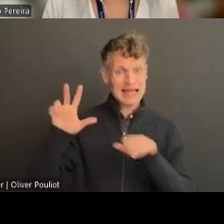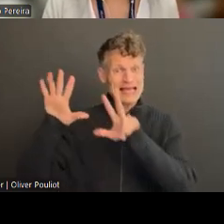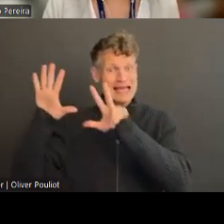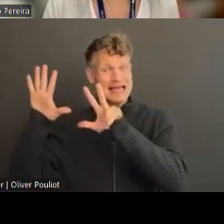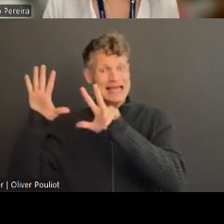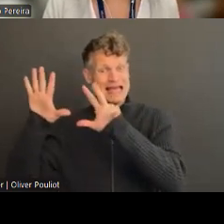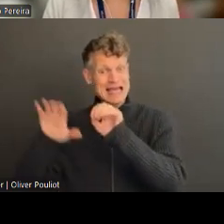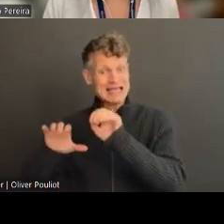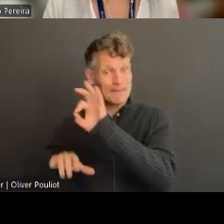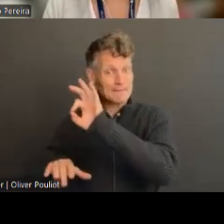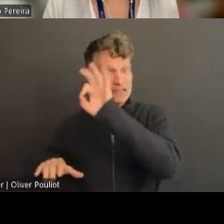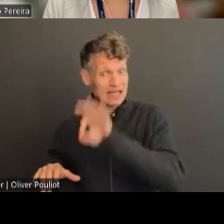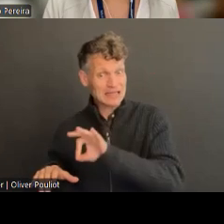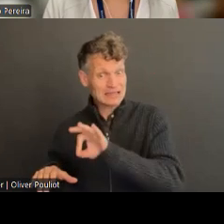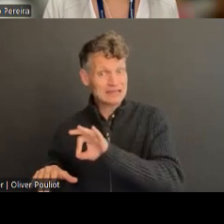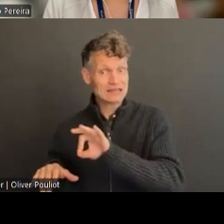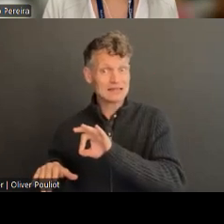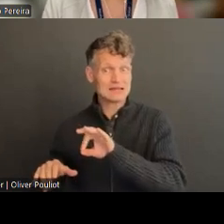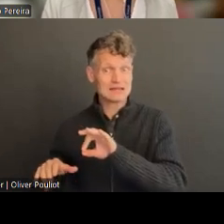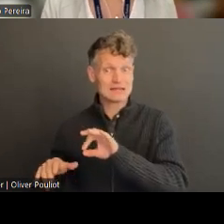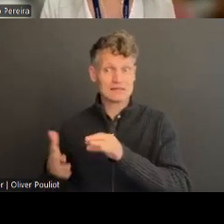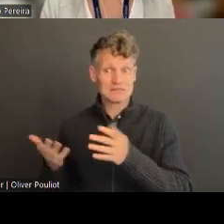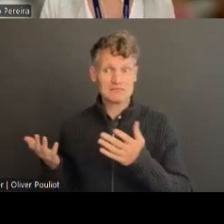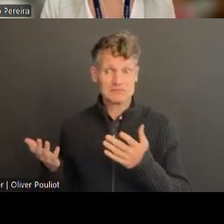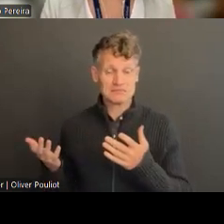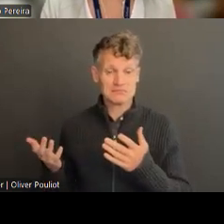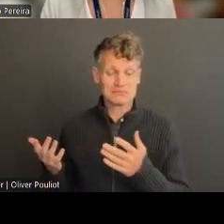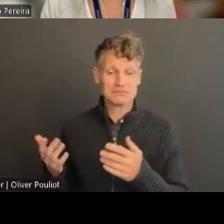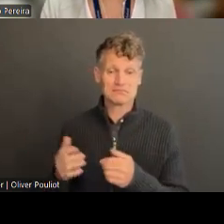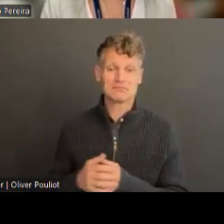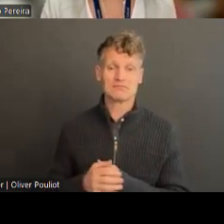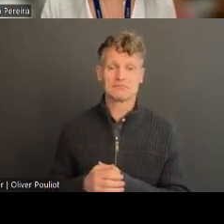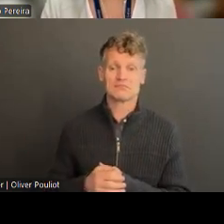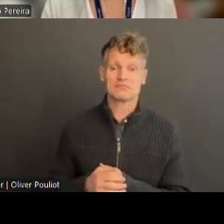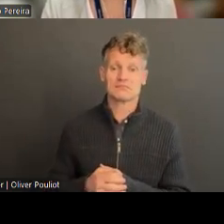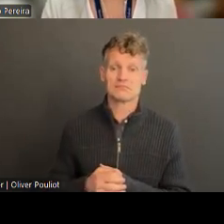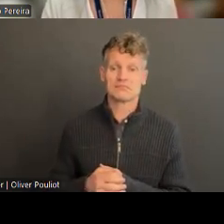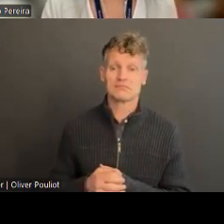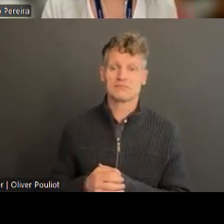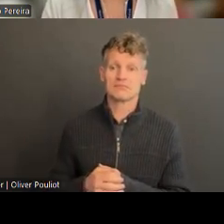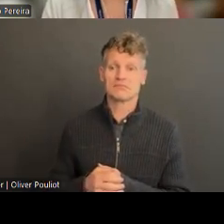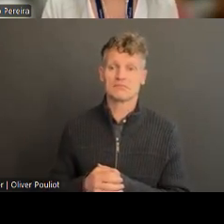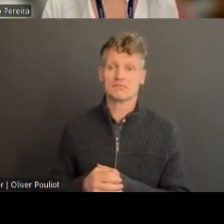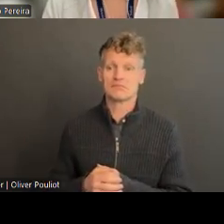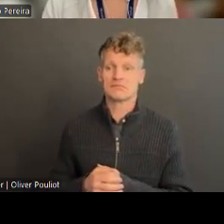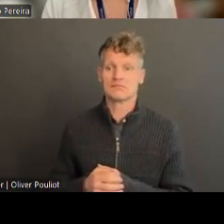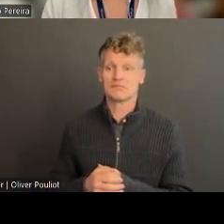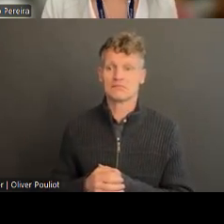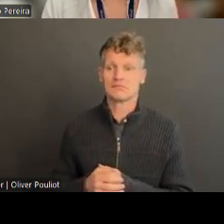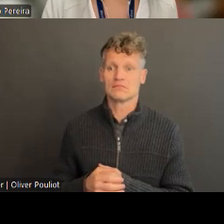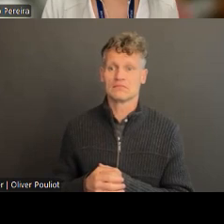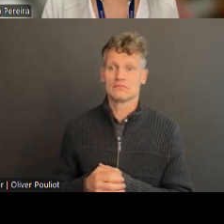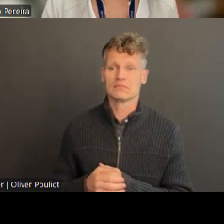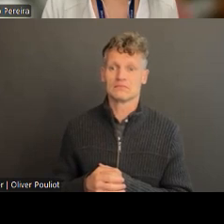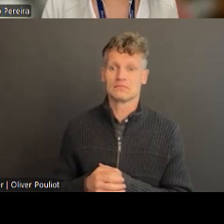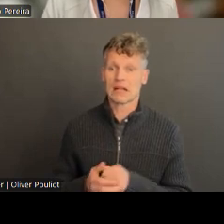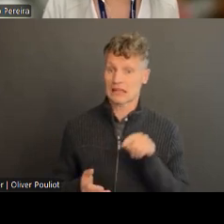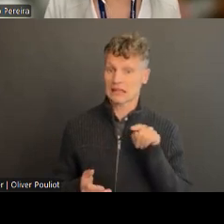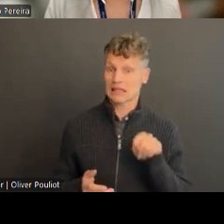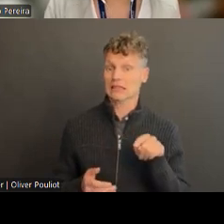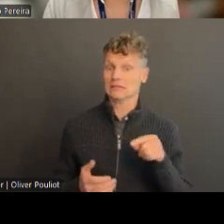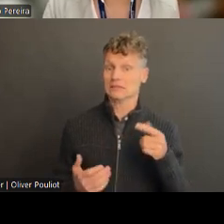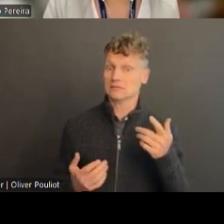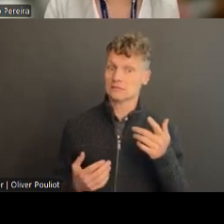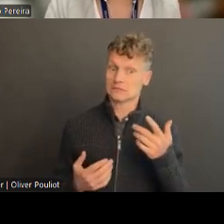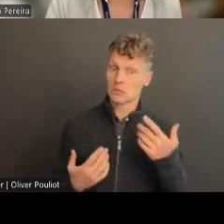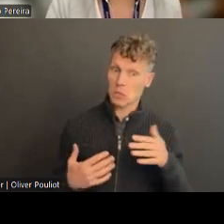franco, pero es una mortalidad que todavía tiene una importancia epidemiológica como tal. Representa actualmente el